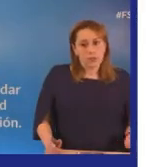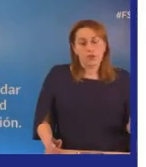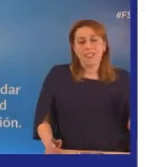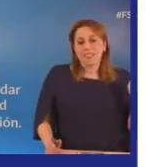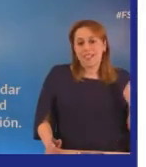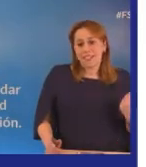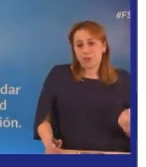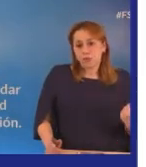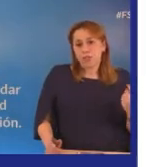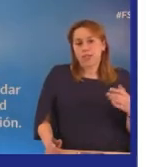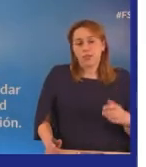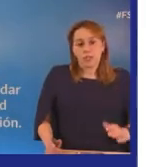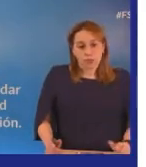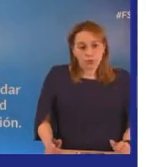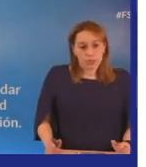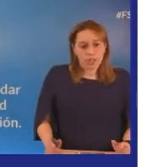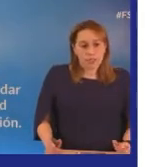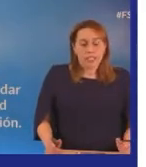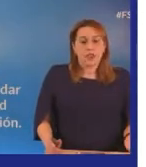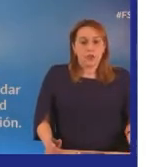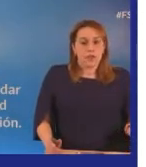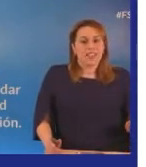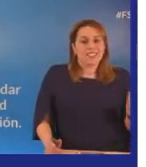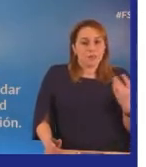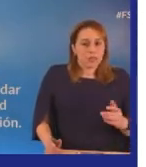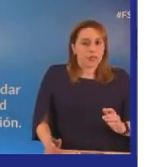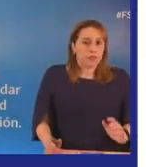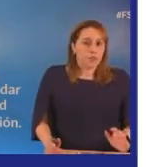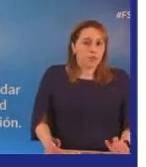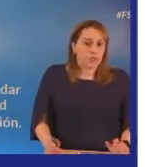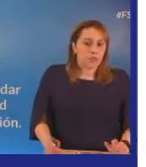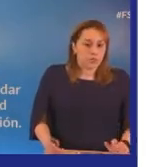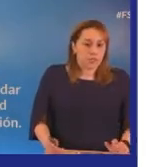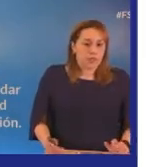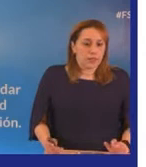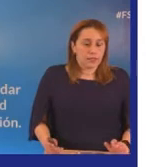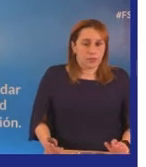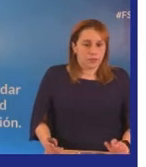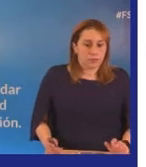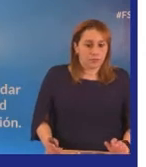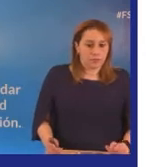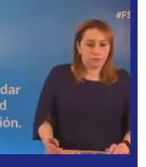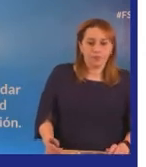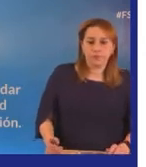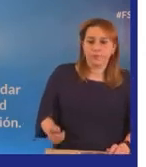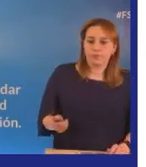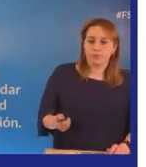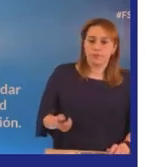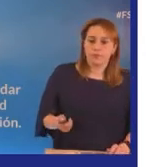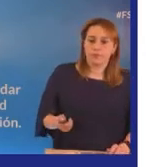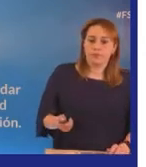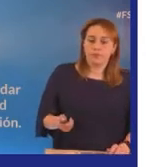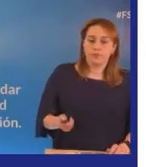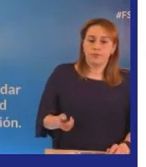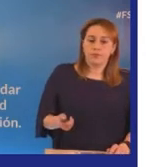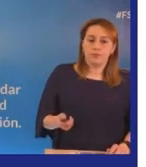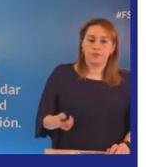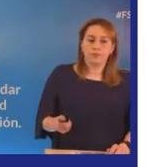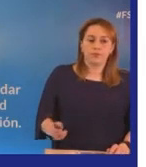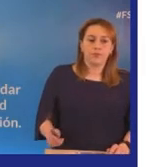autodeterminación, puede decir qué le gusta y qué no le gusta y todavía hace parte del proceso de rehabilitación.